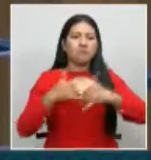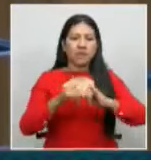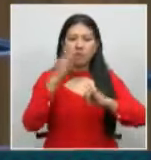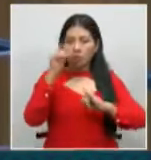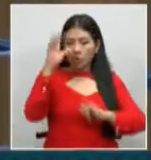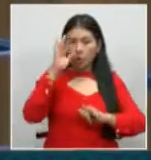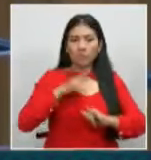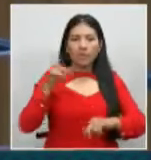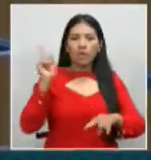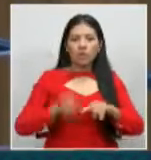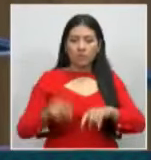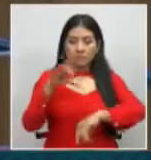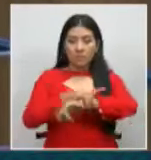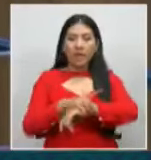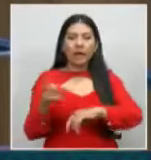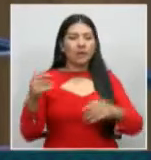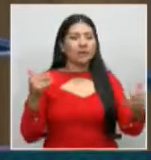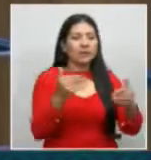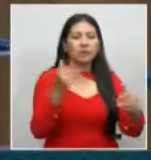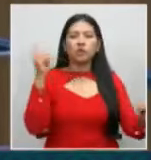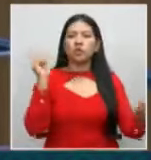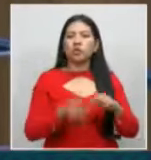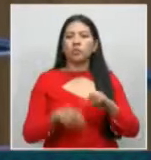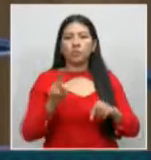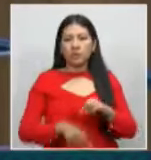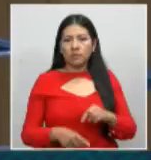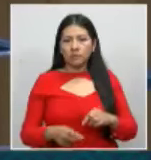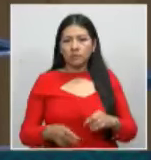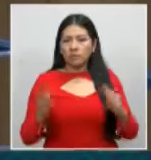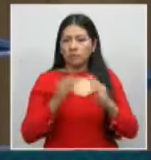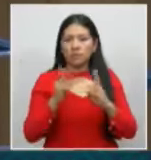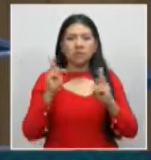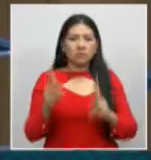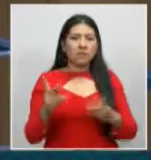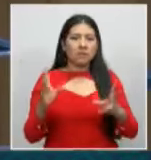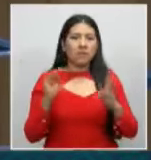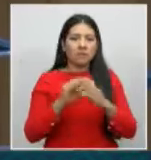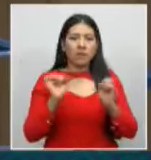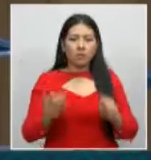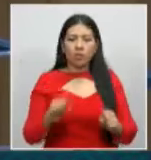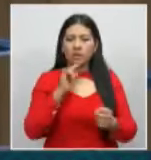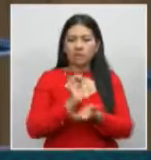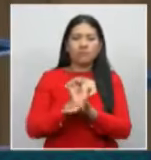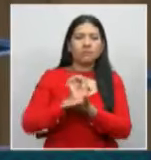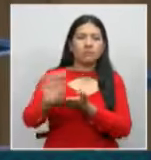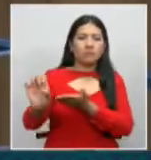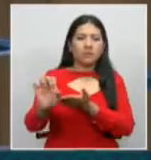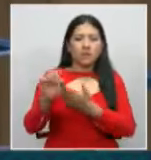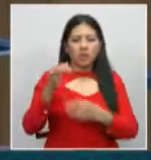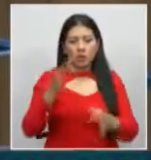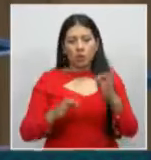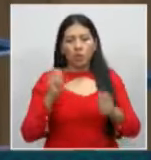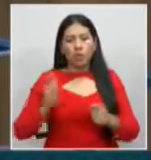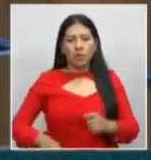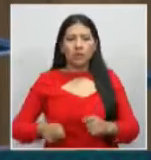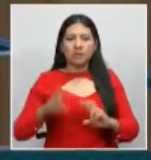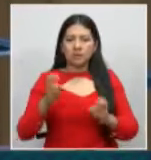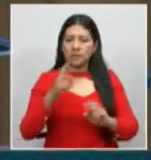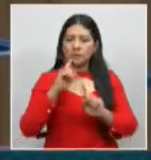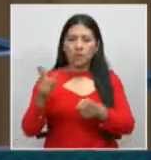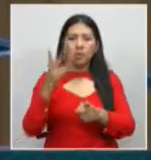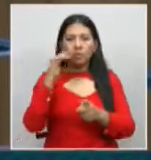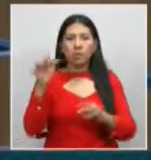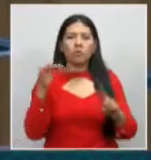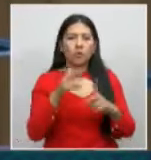podría acercarse a mujeres en nuestro país. Esta persona tendría restricciones administradas por un juez en el